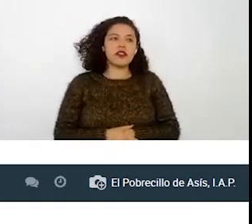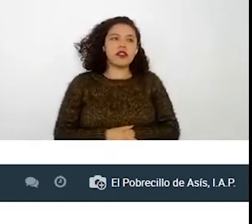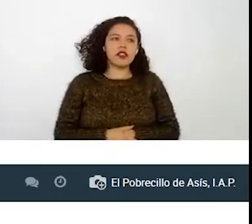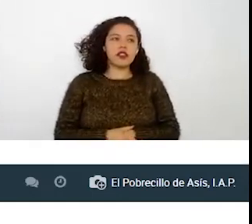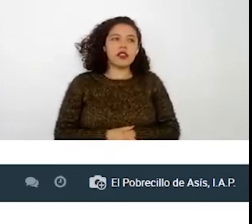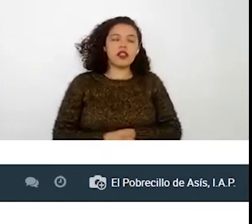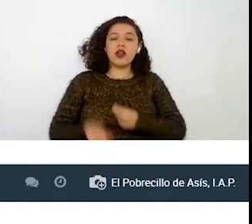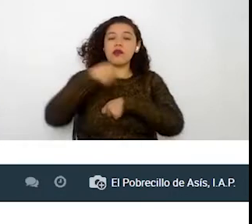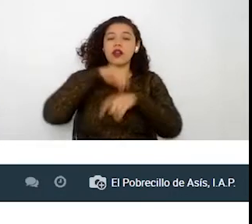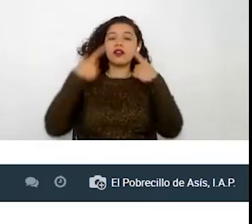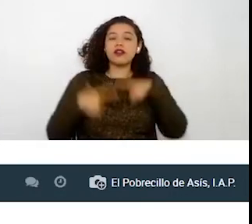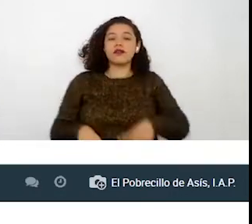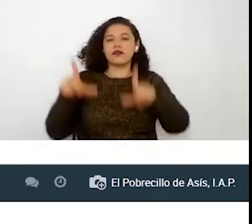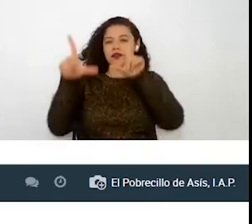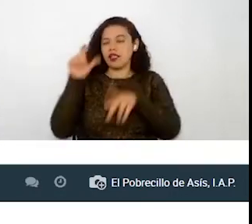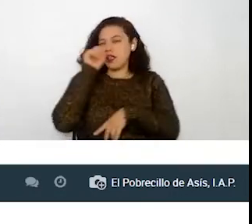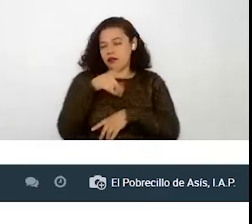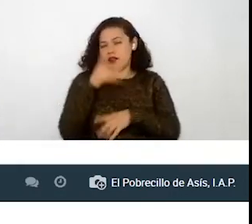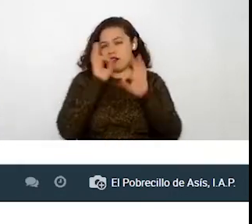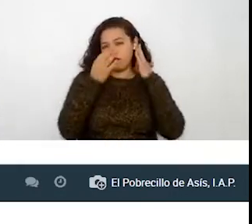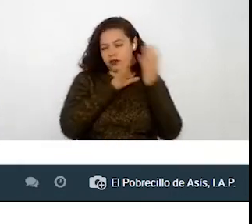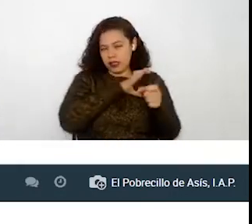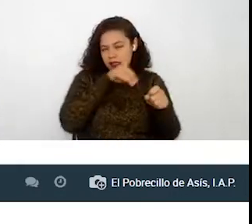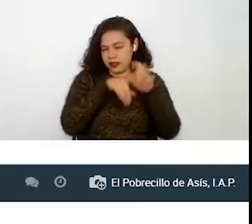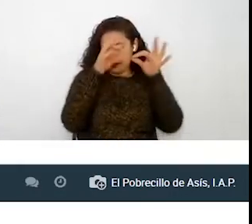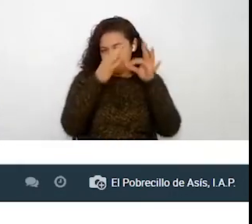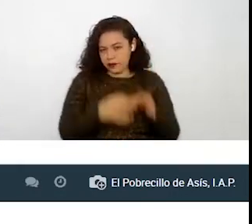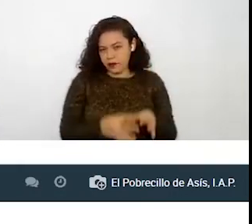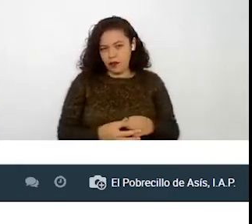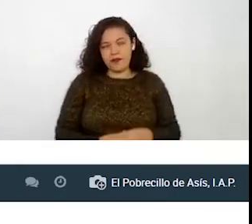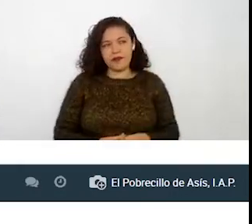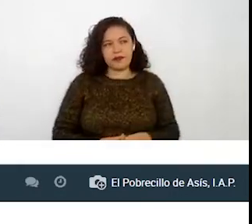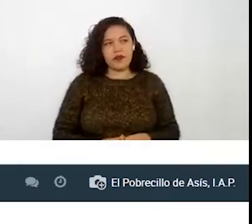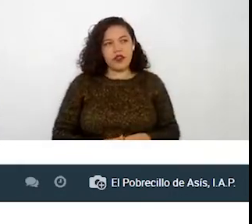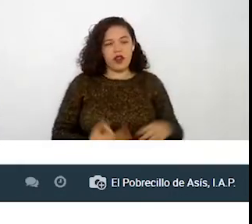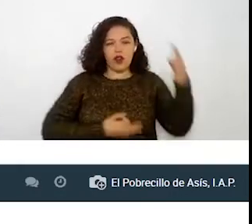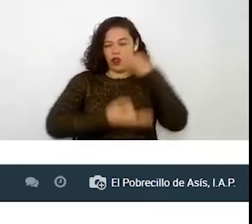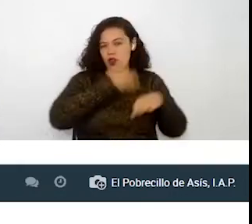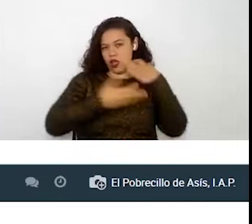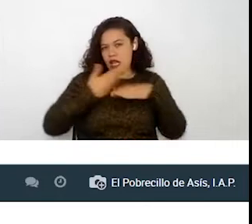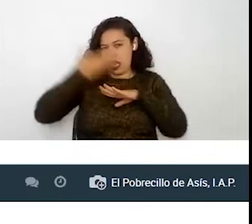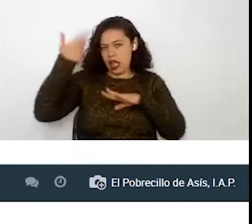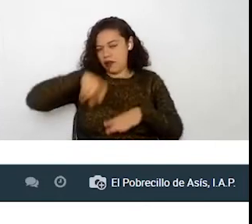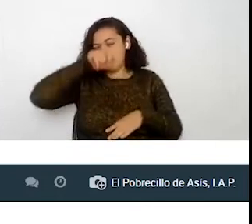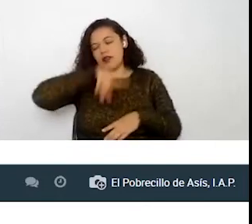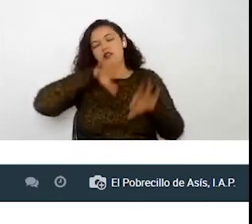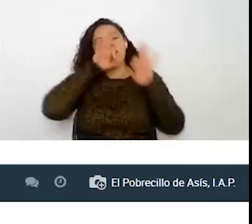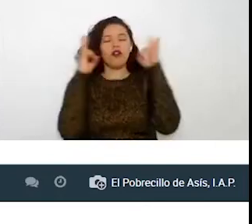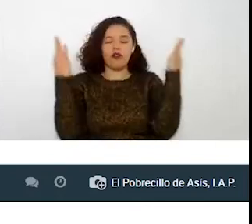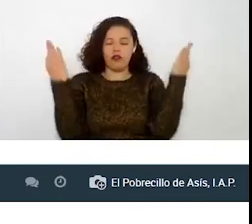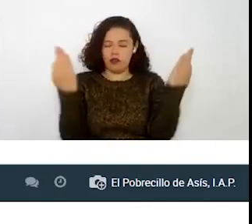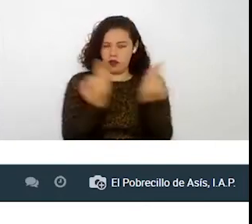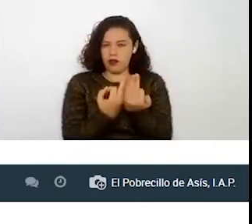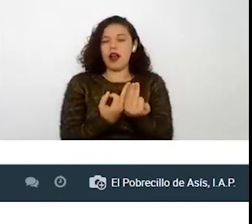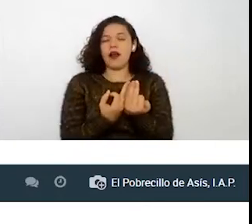en este apartado de manera específica si son todos los anteriores Pues igual de la misma manera no pero sí